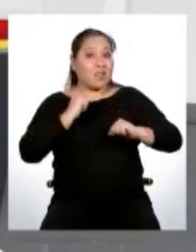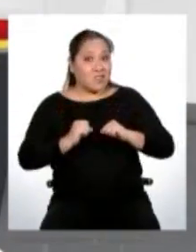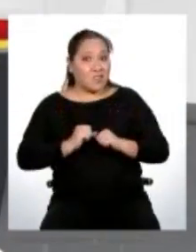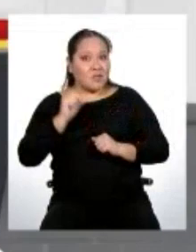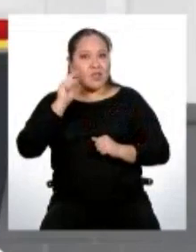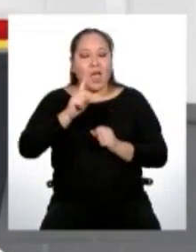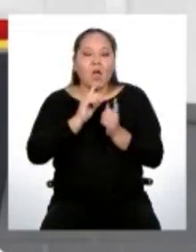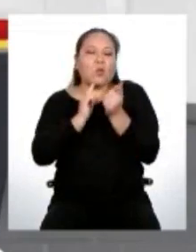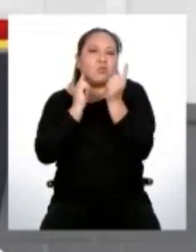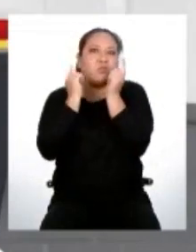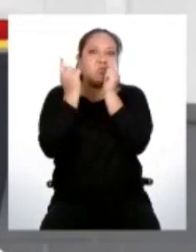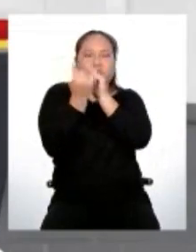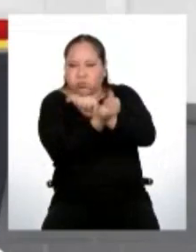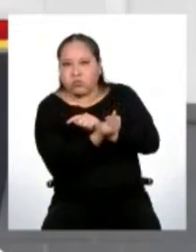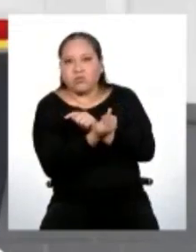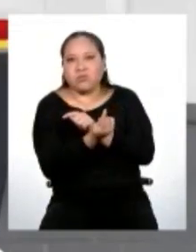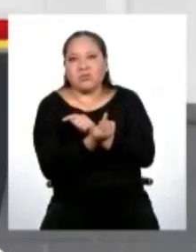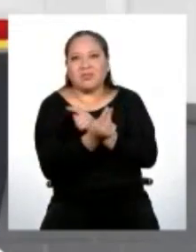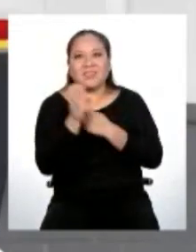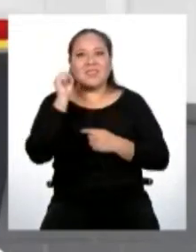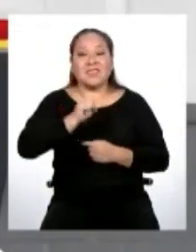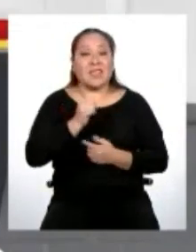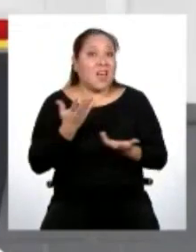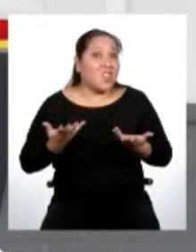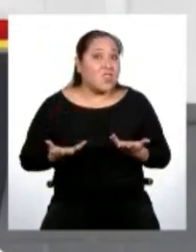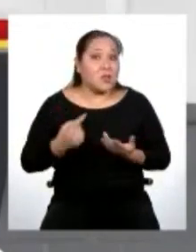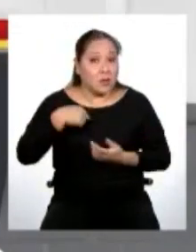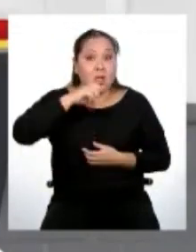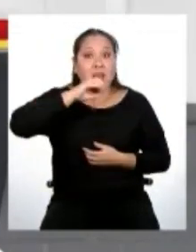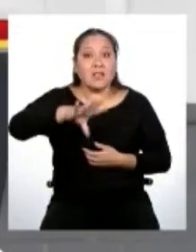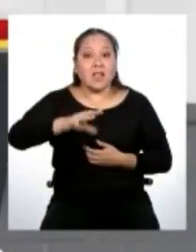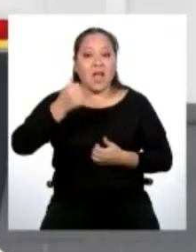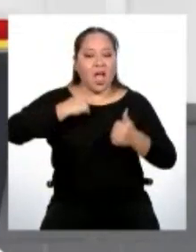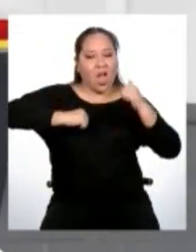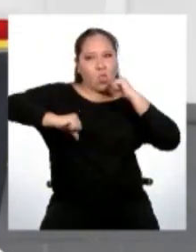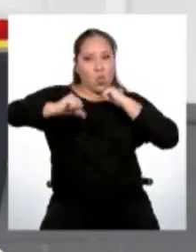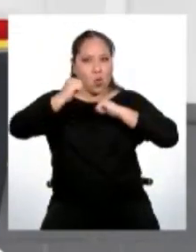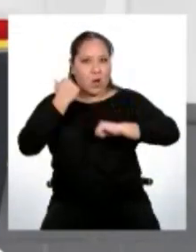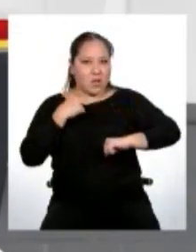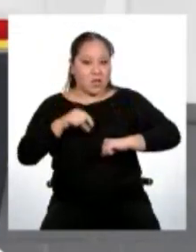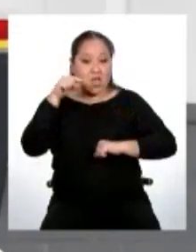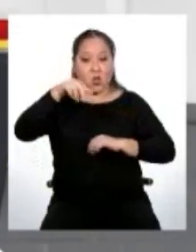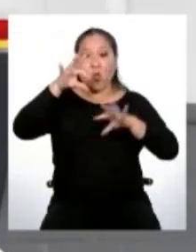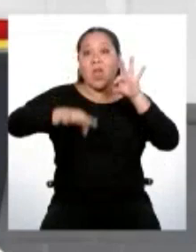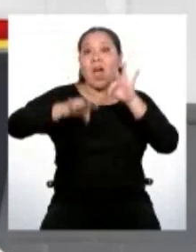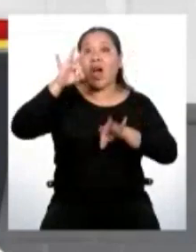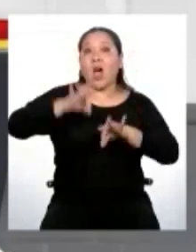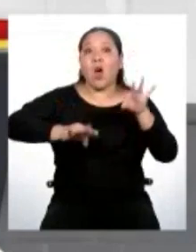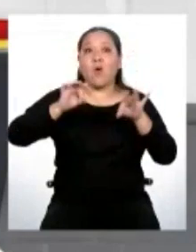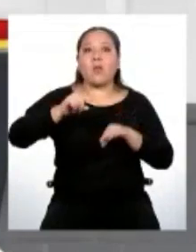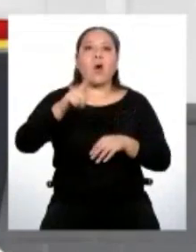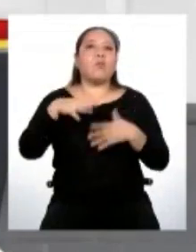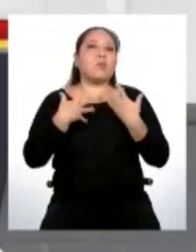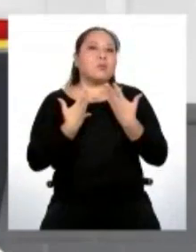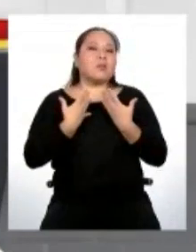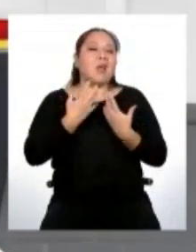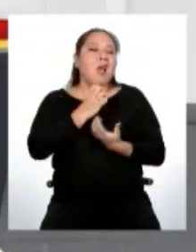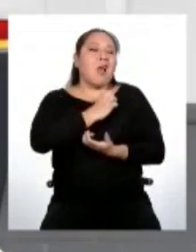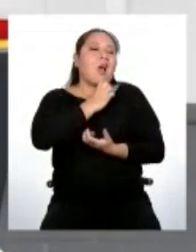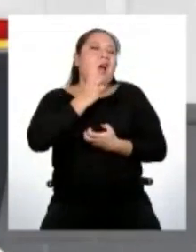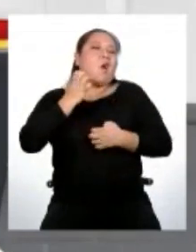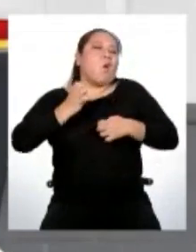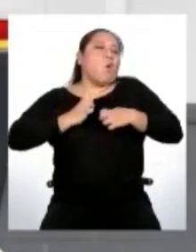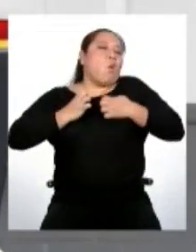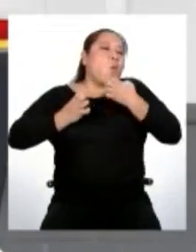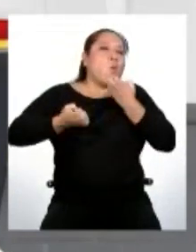de transformarse. Y entonces podemos decir que la dramatización de una obra puede emocionar y